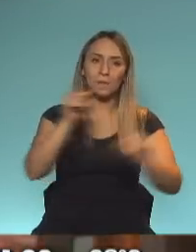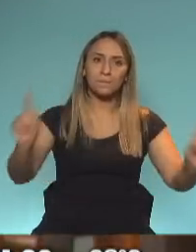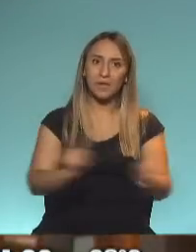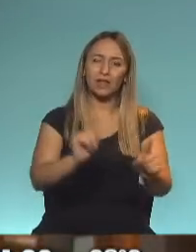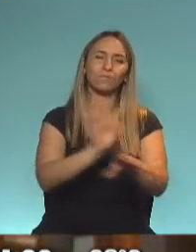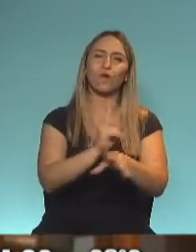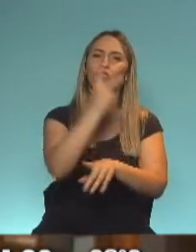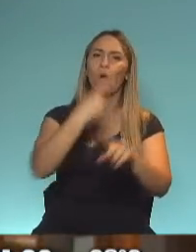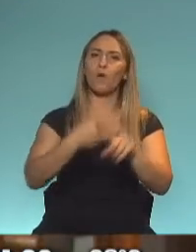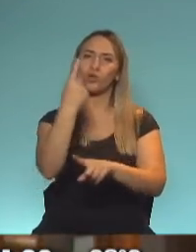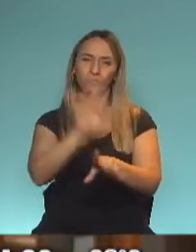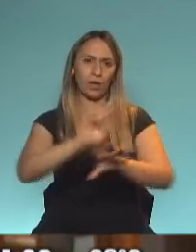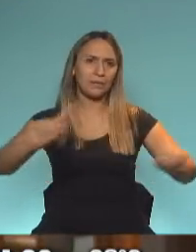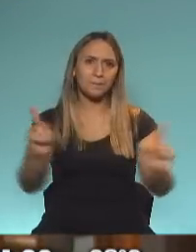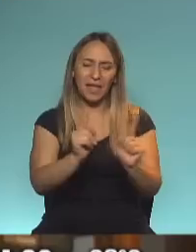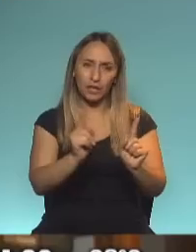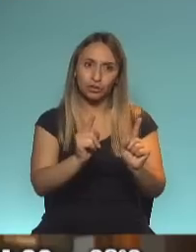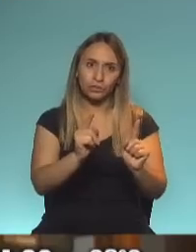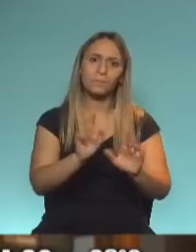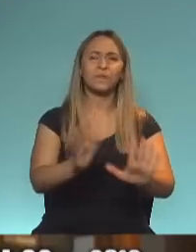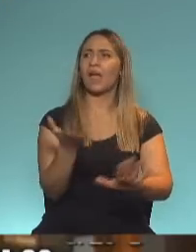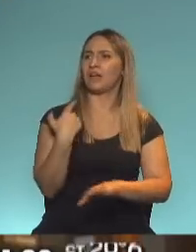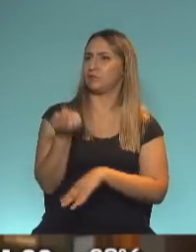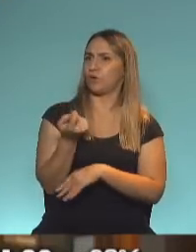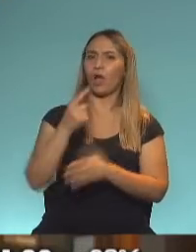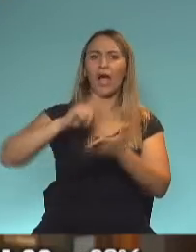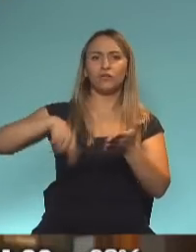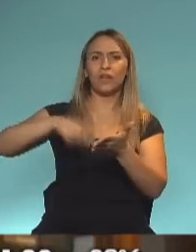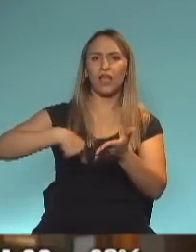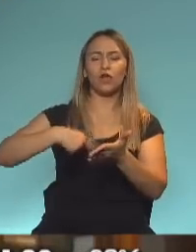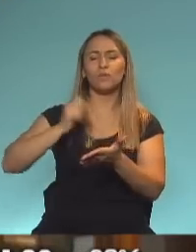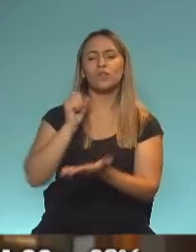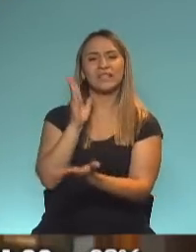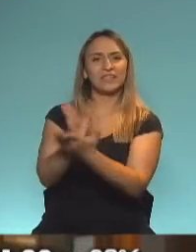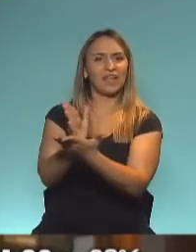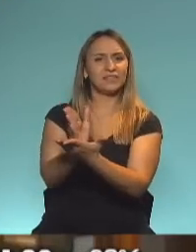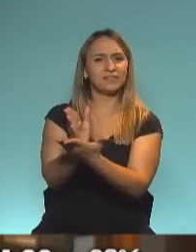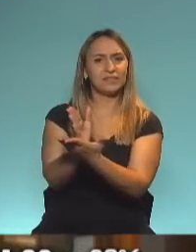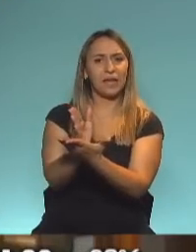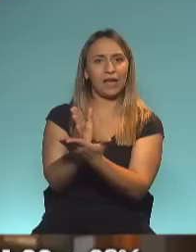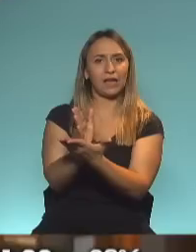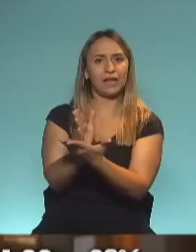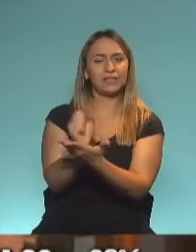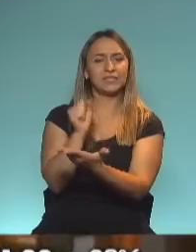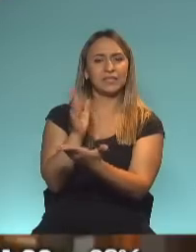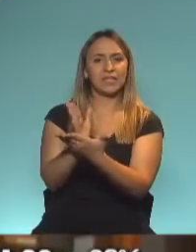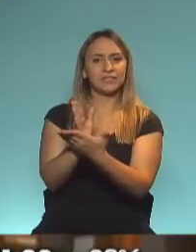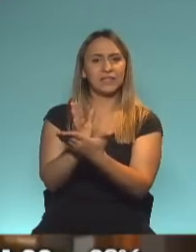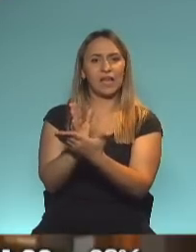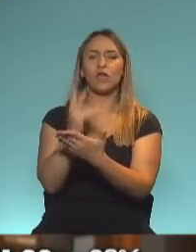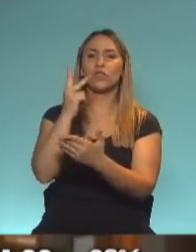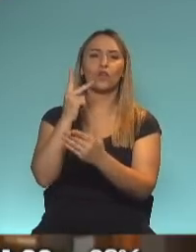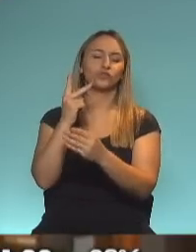Hace pocos días dieron la anulación de una sentencia que tenía 2 veces, 2 niveles